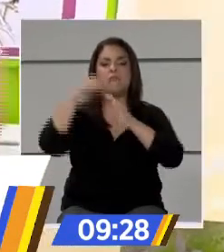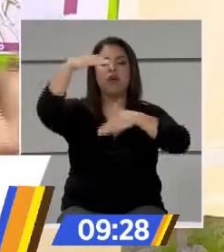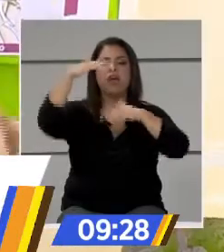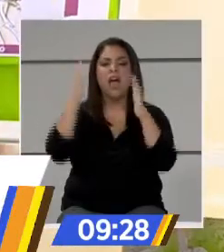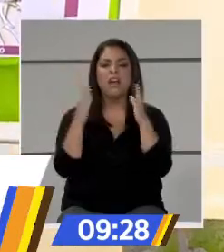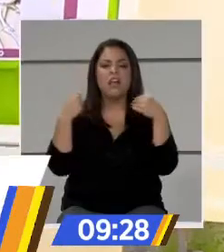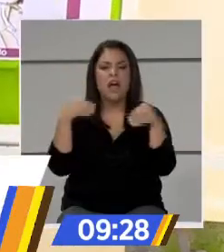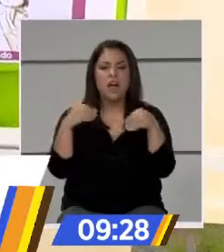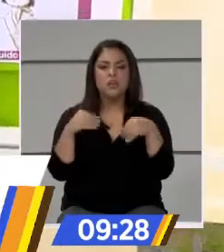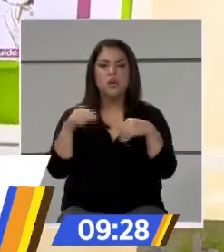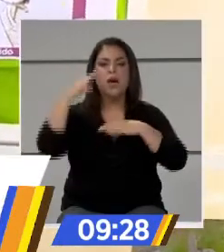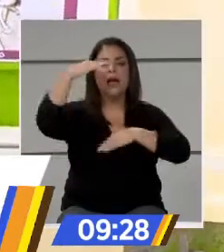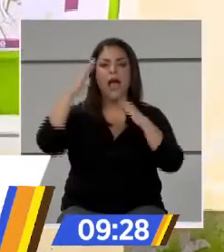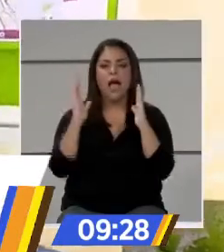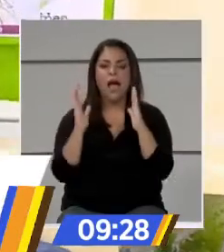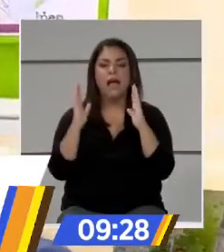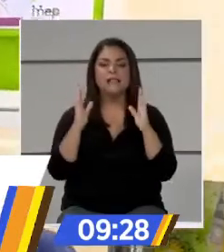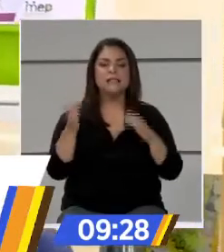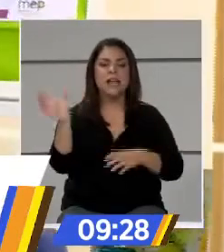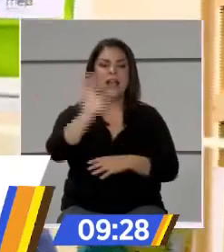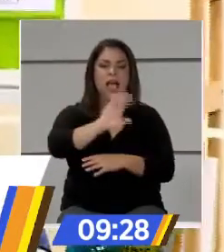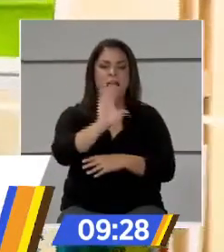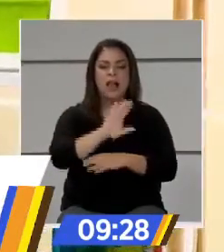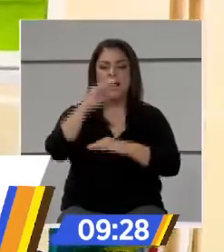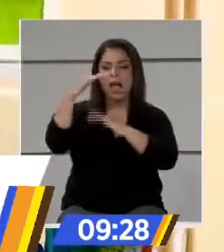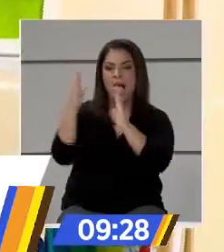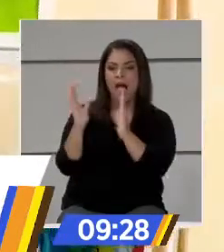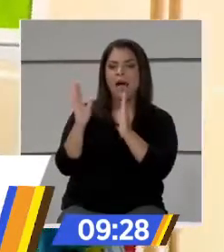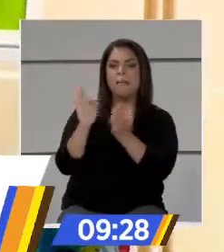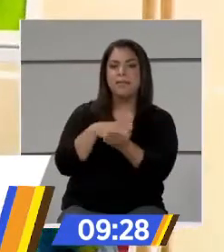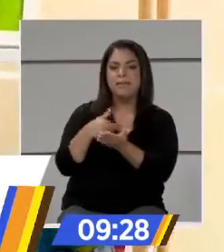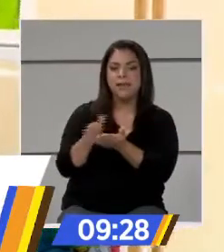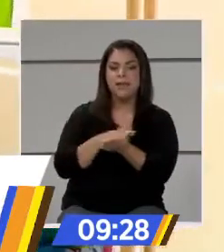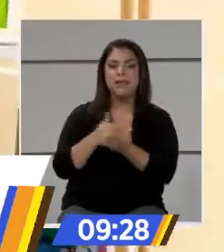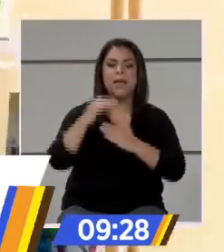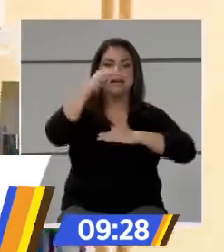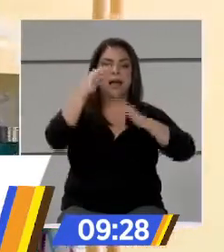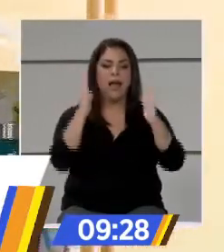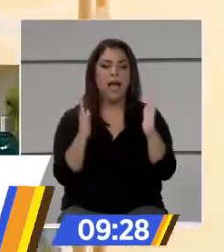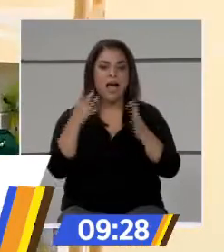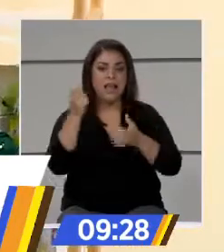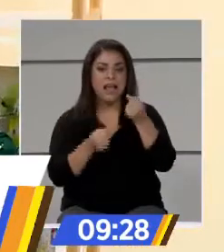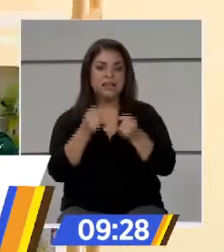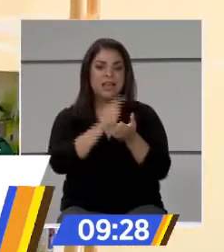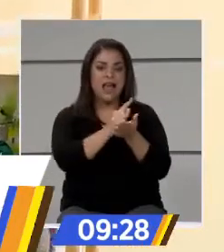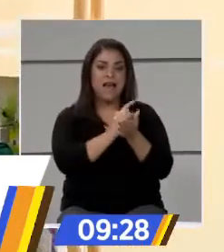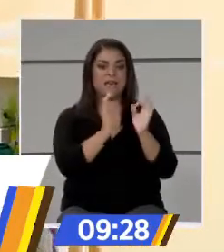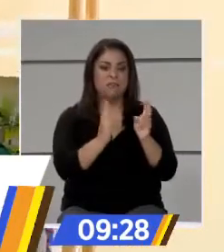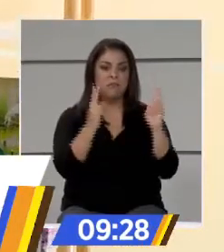caja del cereal, las cajas de la mantequilla, las cajas de leche. Las lavan bien, luego las